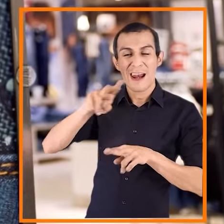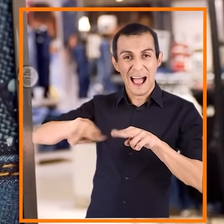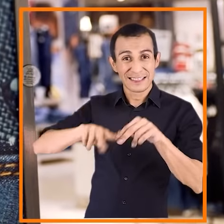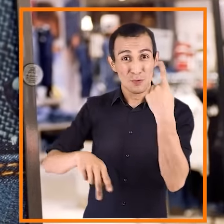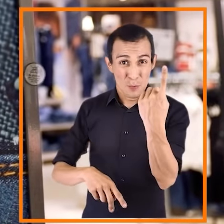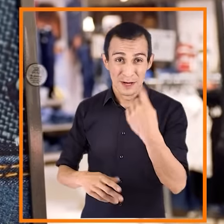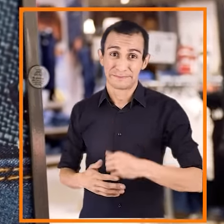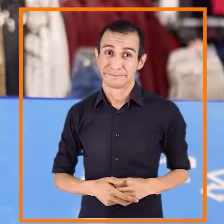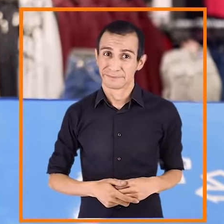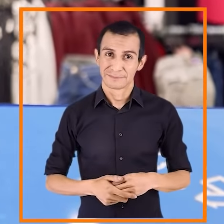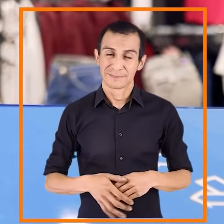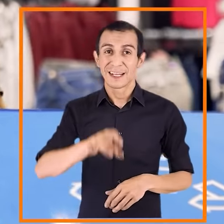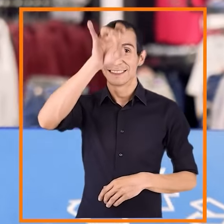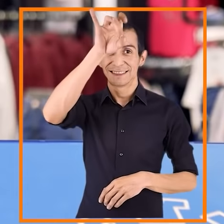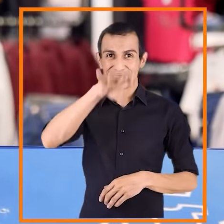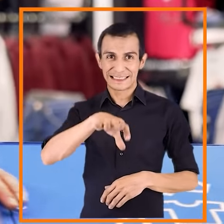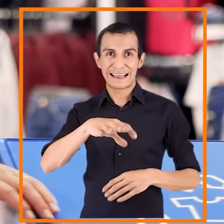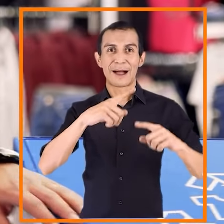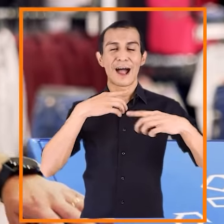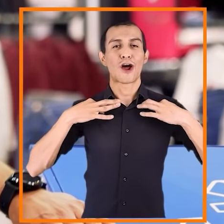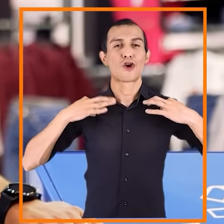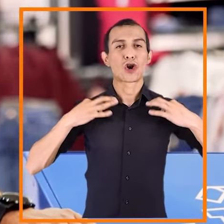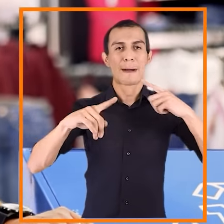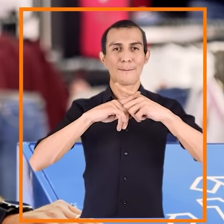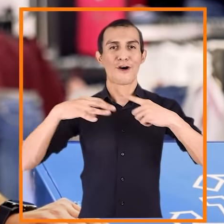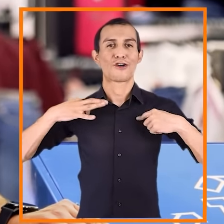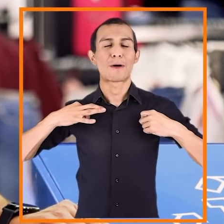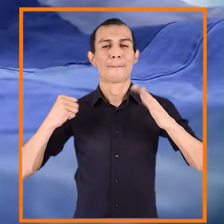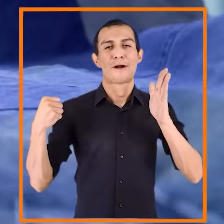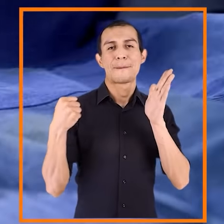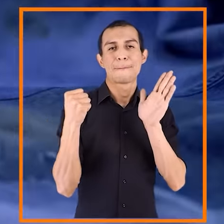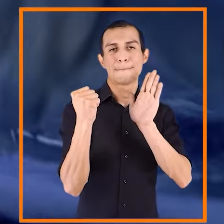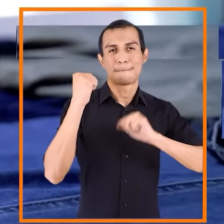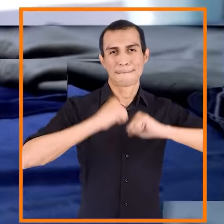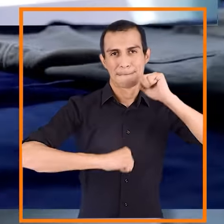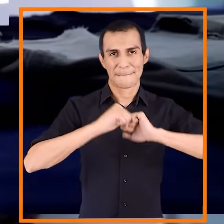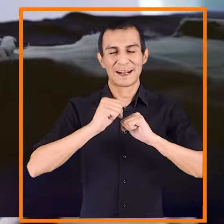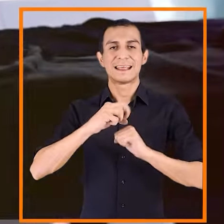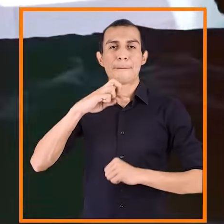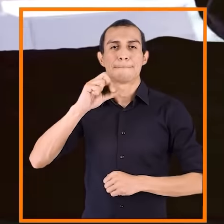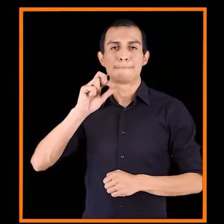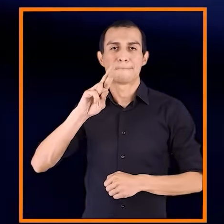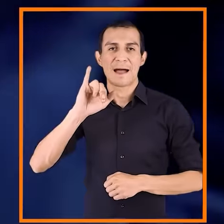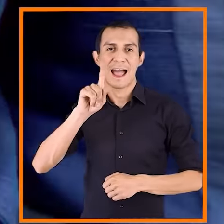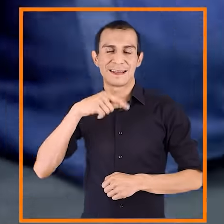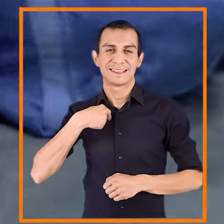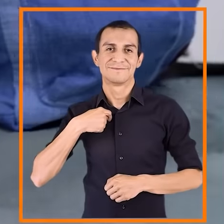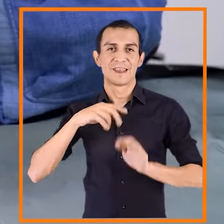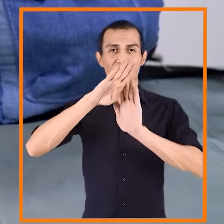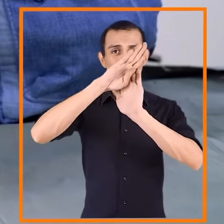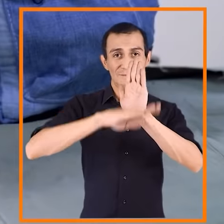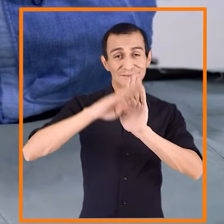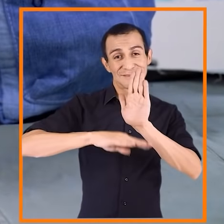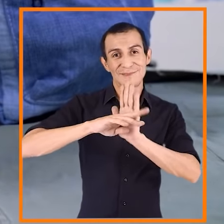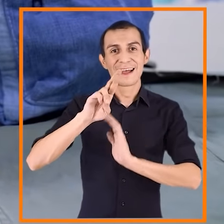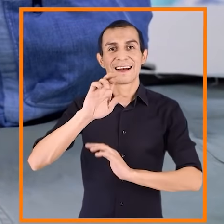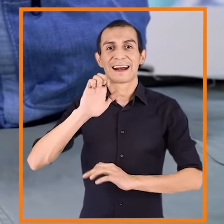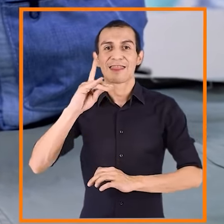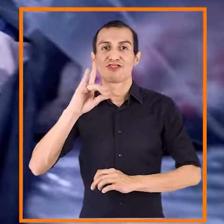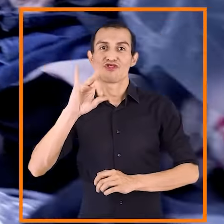producción. Ya lo sabes, Ropa por Ropa de París. Reduce.